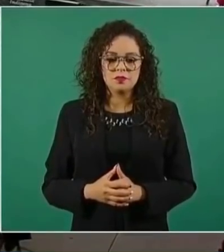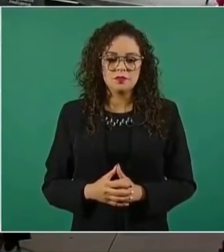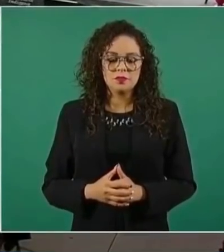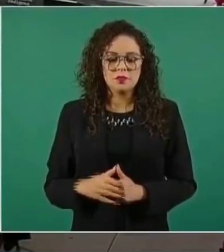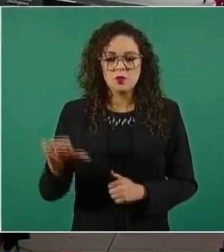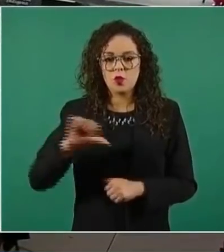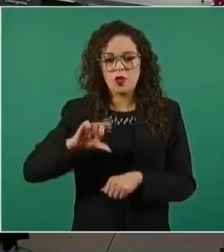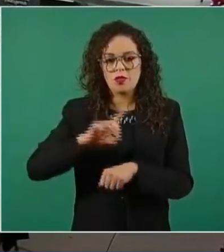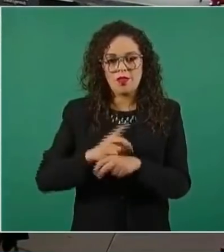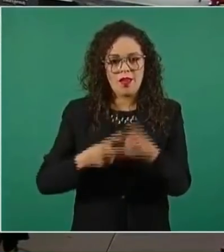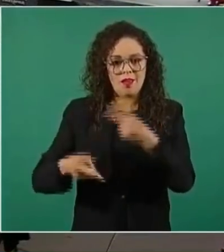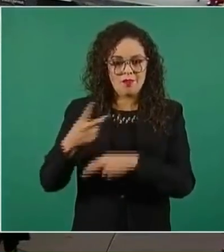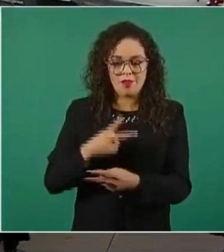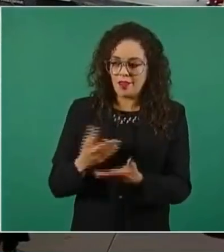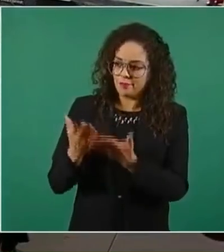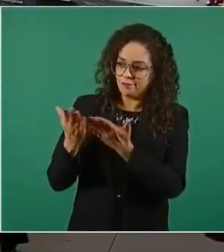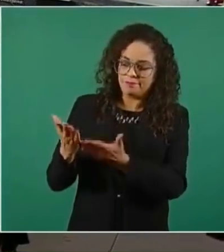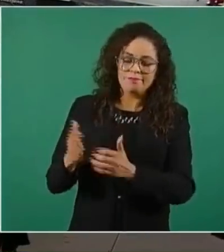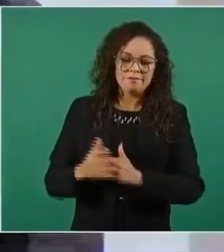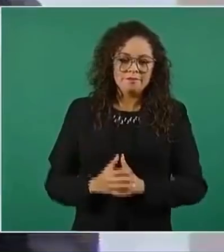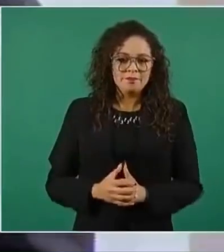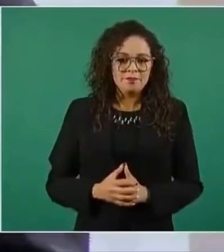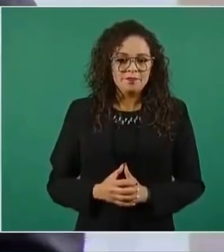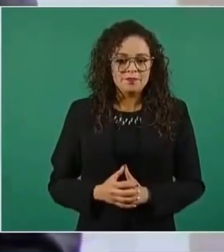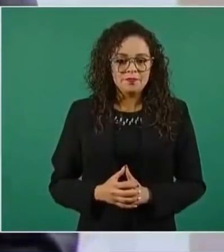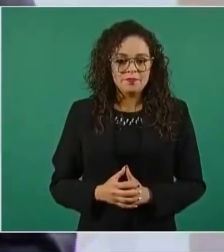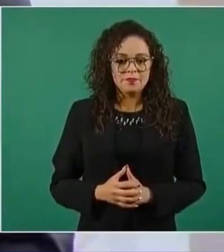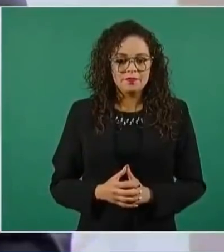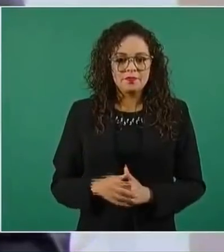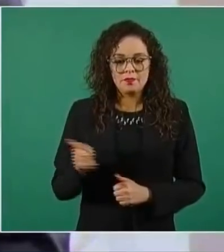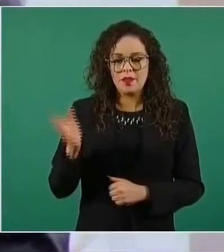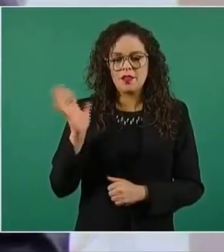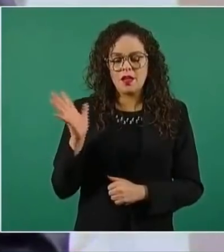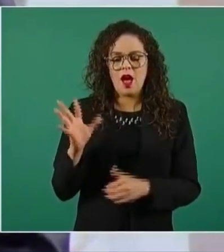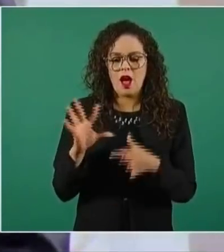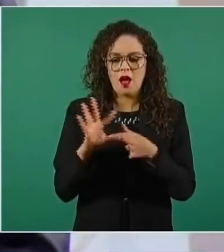y que ha expresado